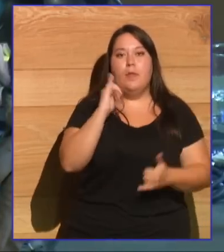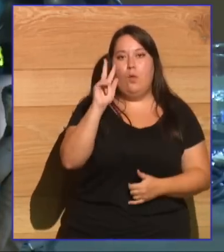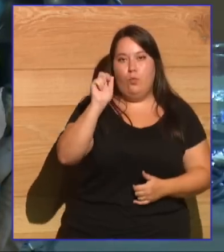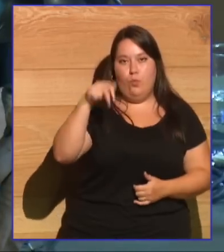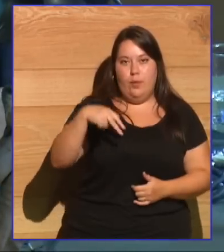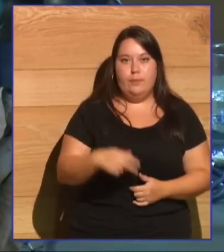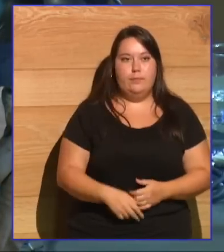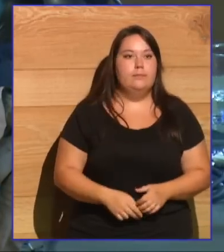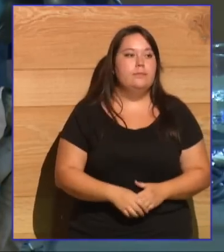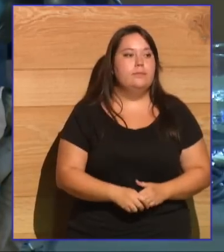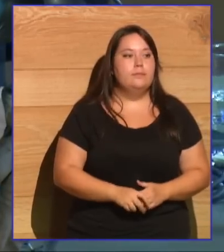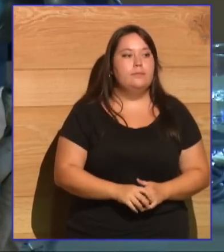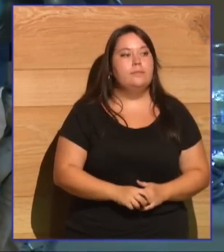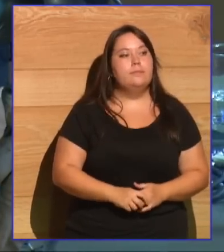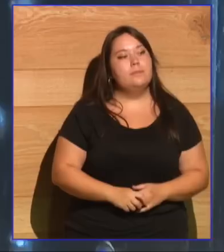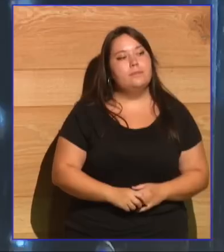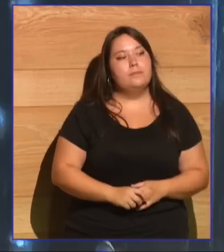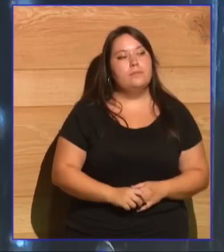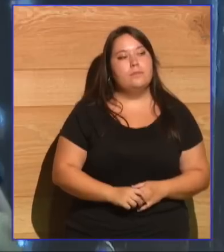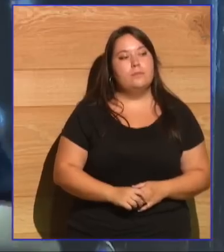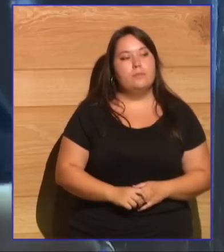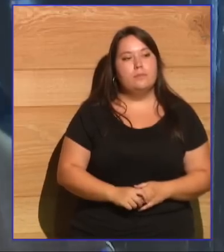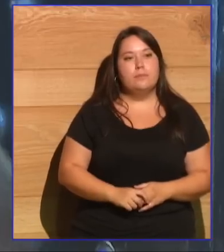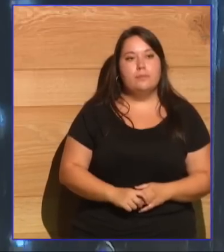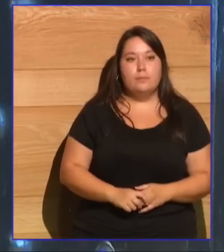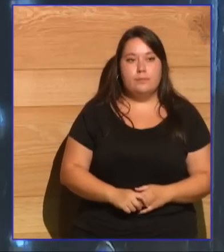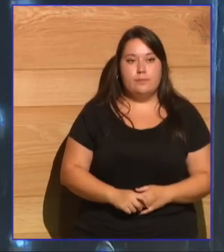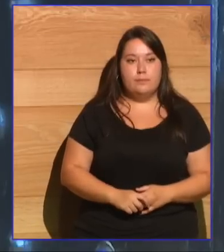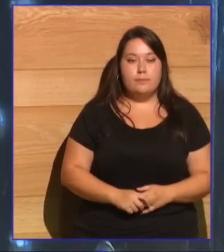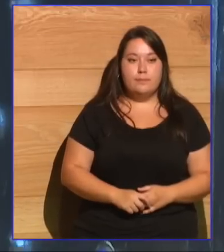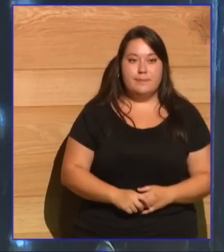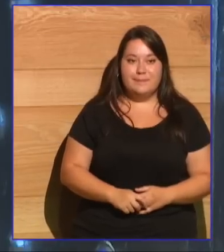tuyo no tienes no tienes podcast